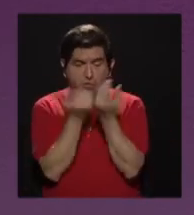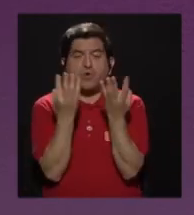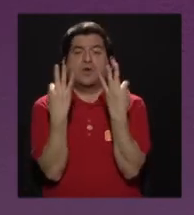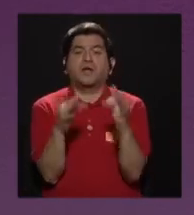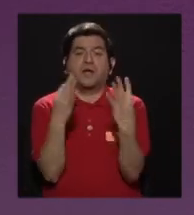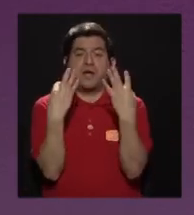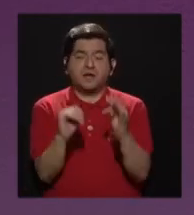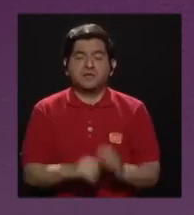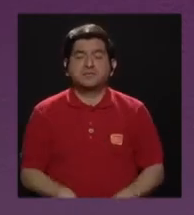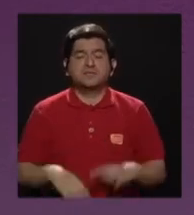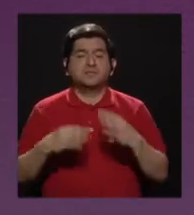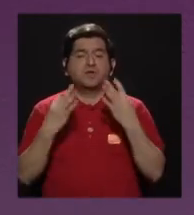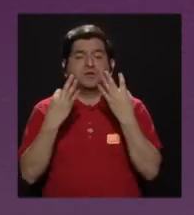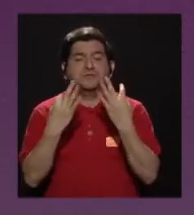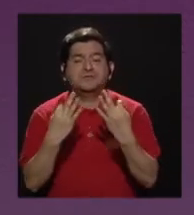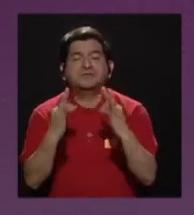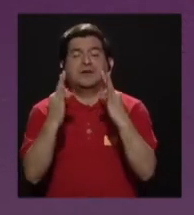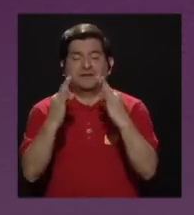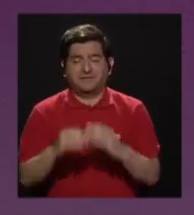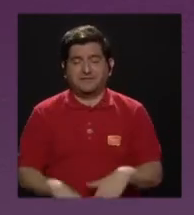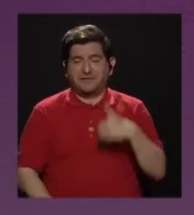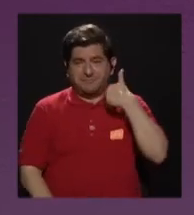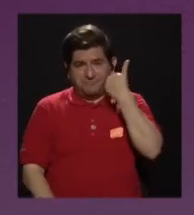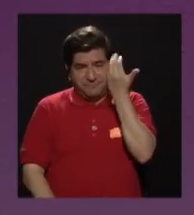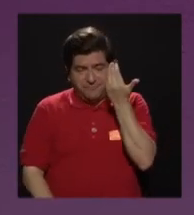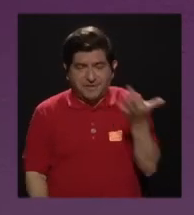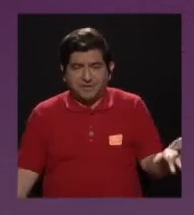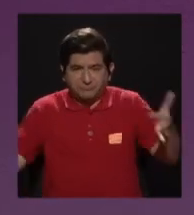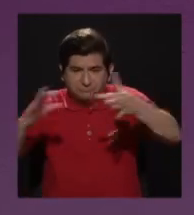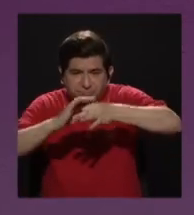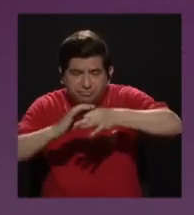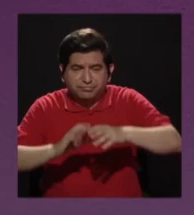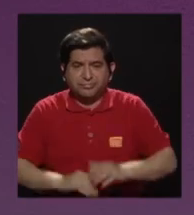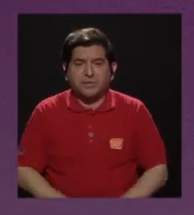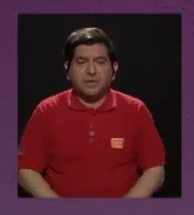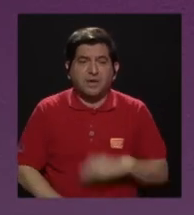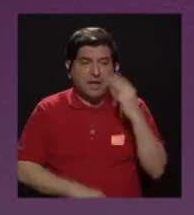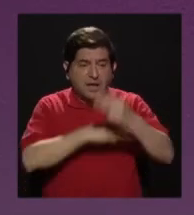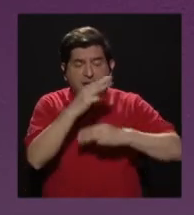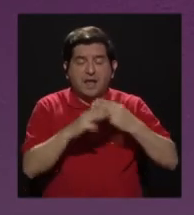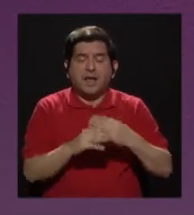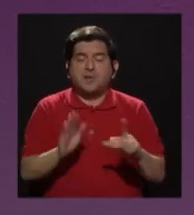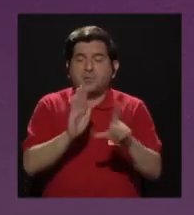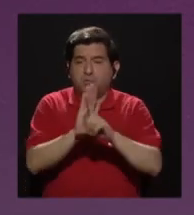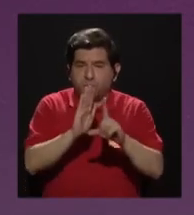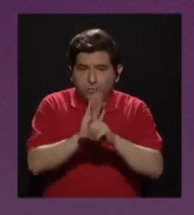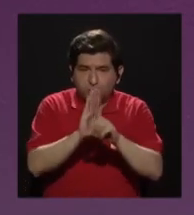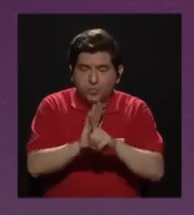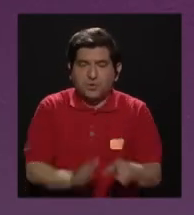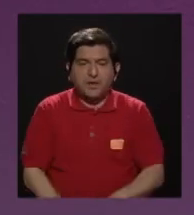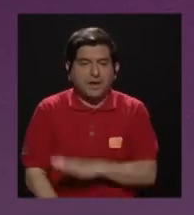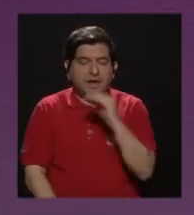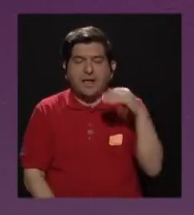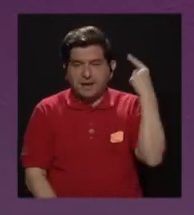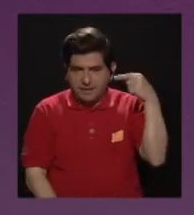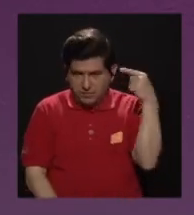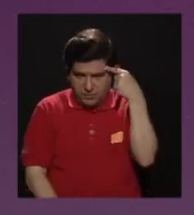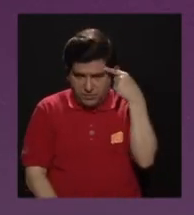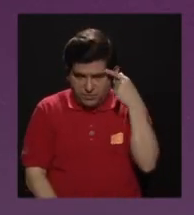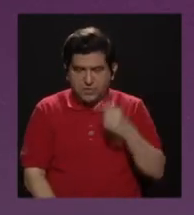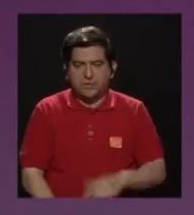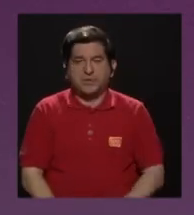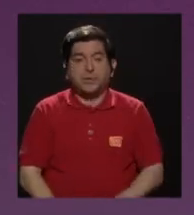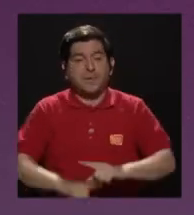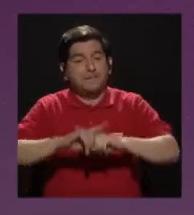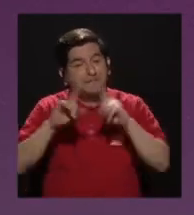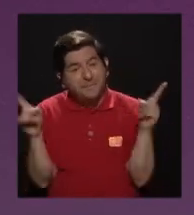tratado de facilitar ese enlace, ¿verdad?, entre el mundo de lo legal y el mundo ya estatal. Sin